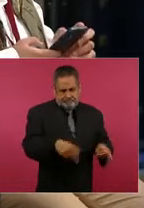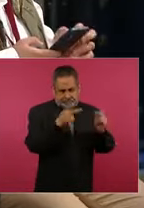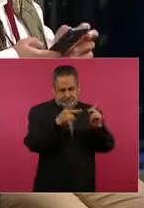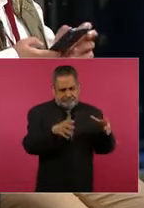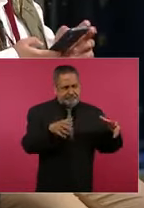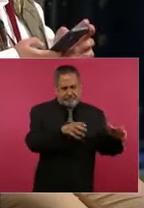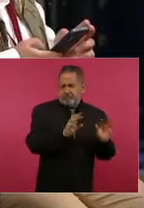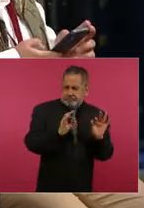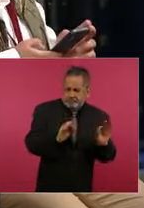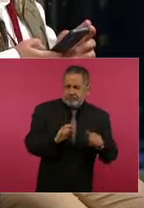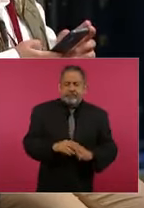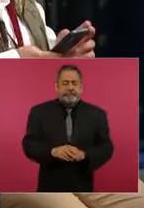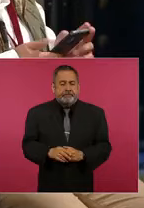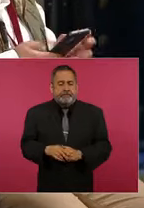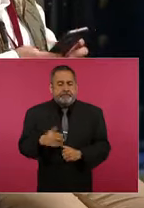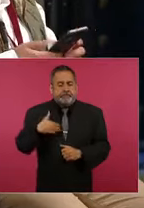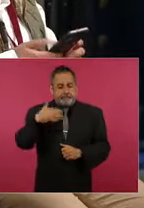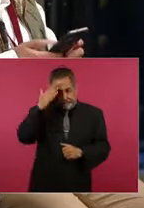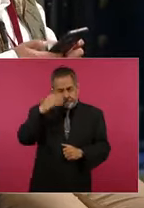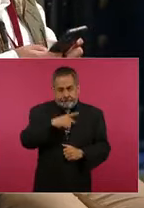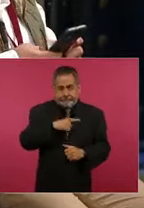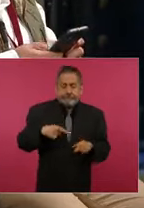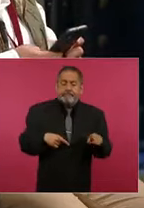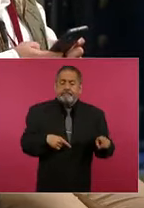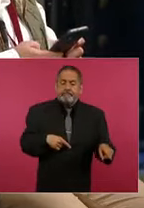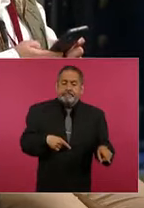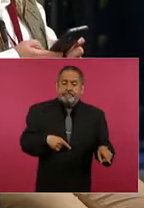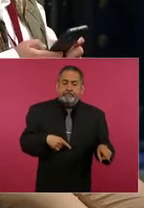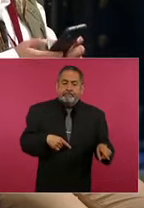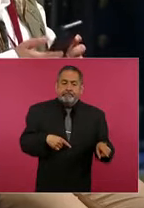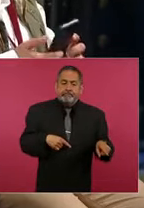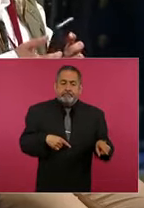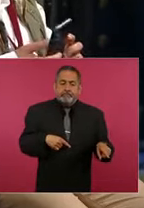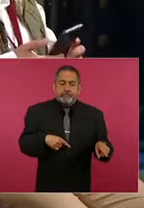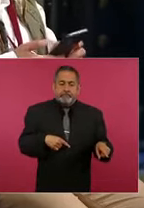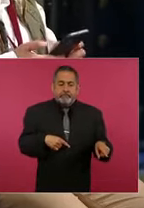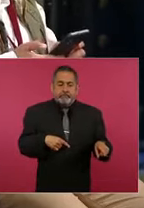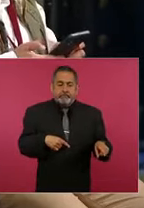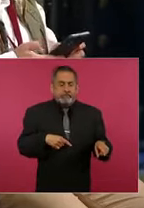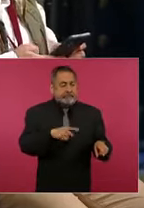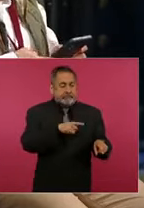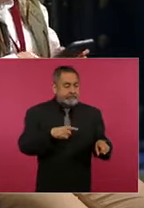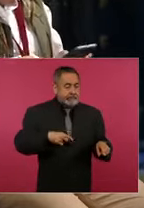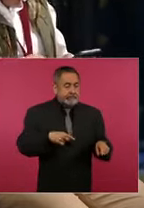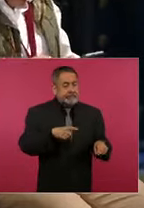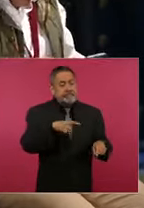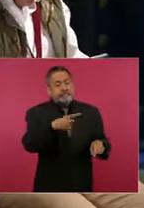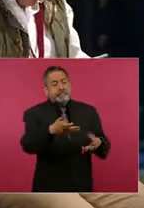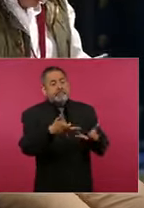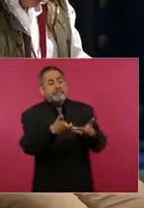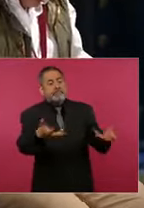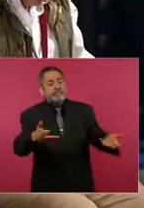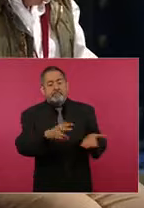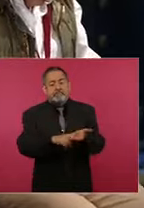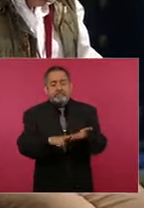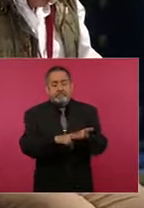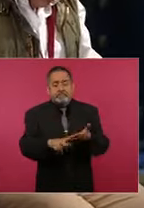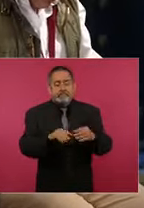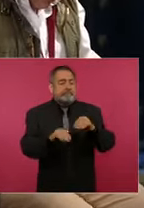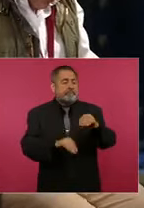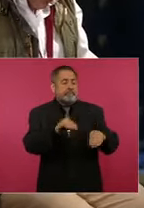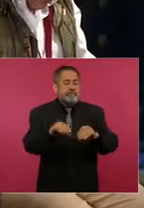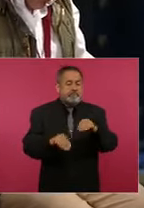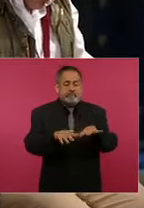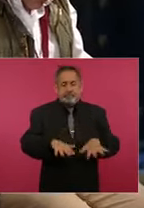cotos. Usted sabe que deben de dar una áreas de donación, áreas verdes para el